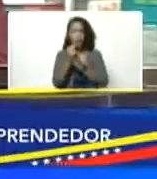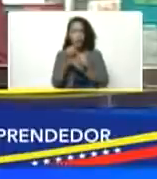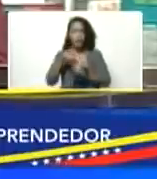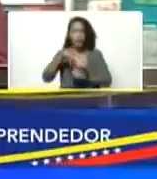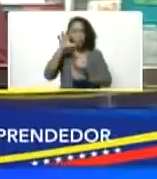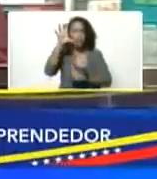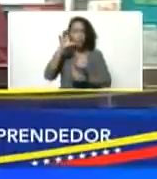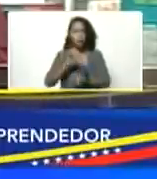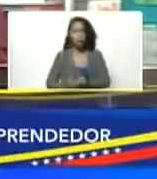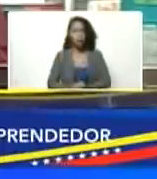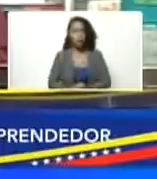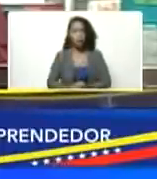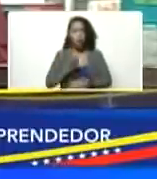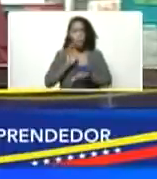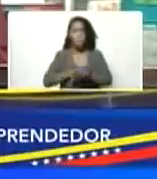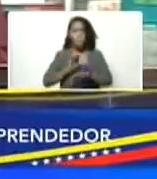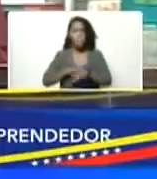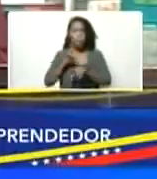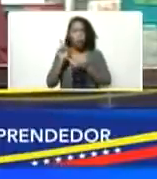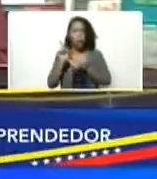país. Por eso